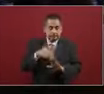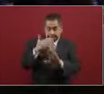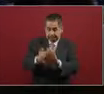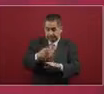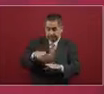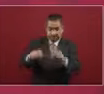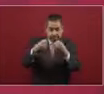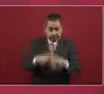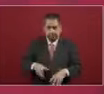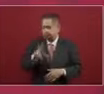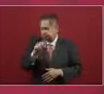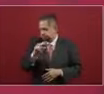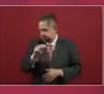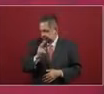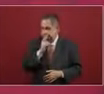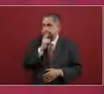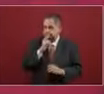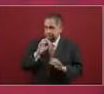perjudicarlos,